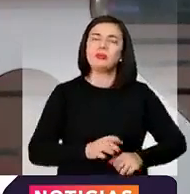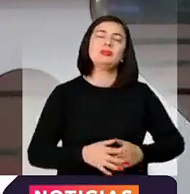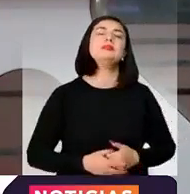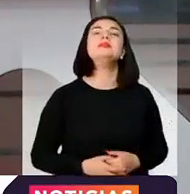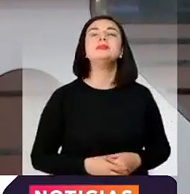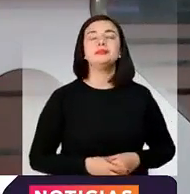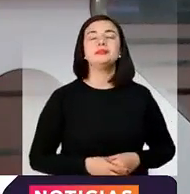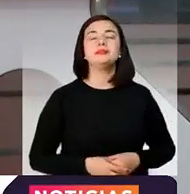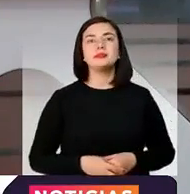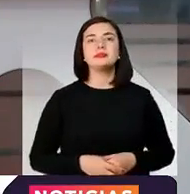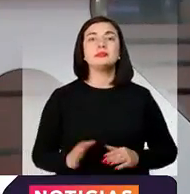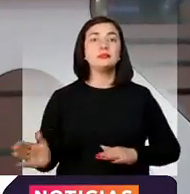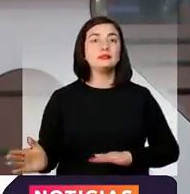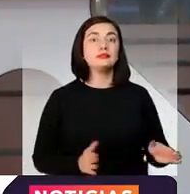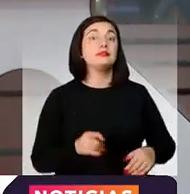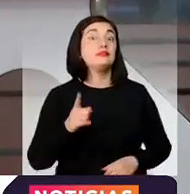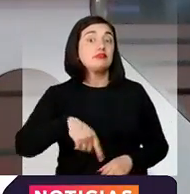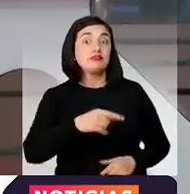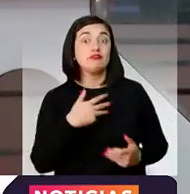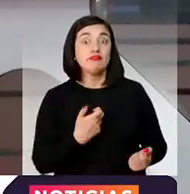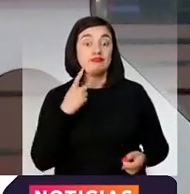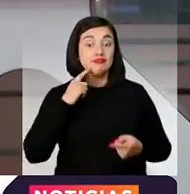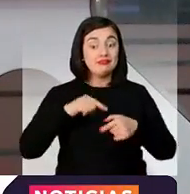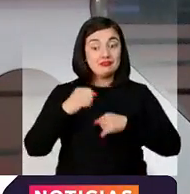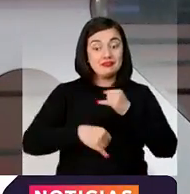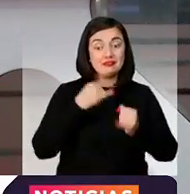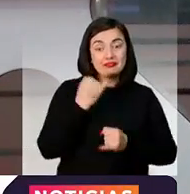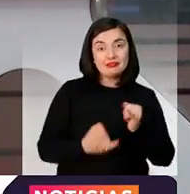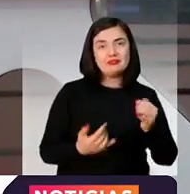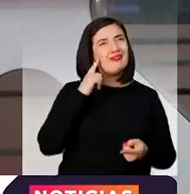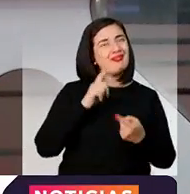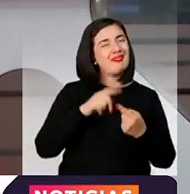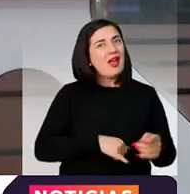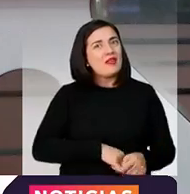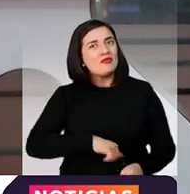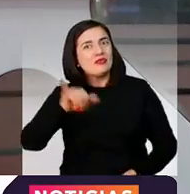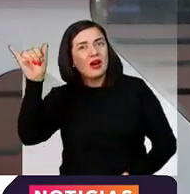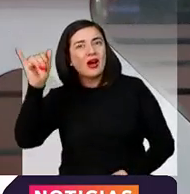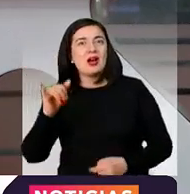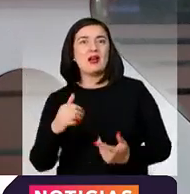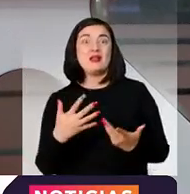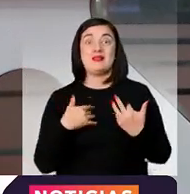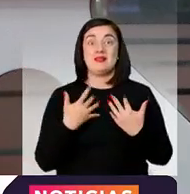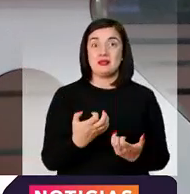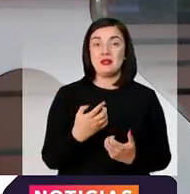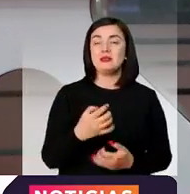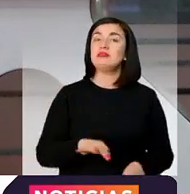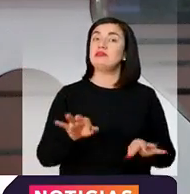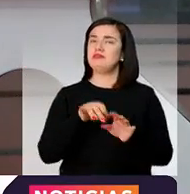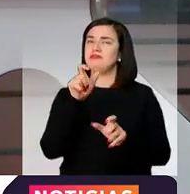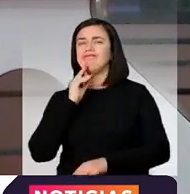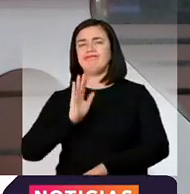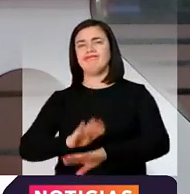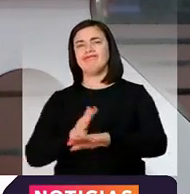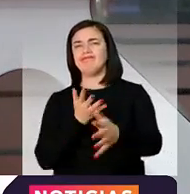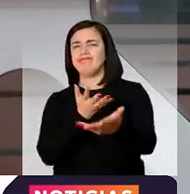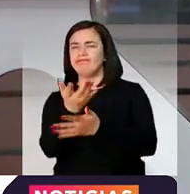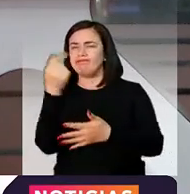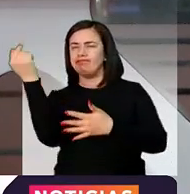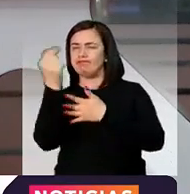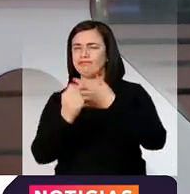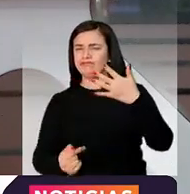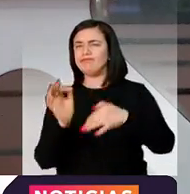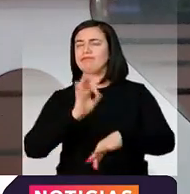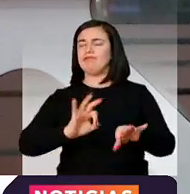Si entre sus planes de fin de año se encuentra salir de viaje por vía aérea, expertos realizan varias recomendaciones para facilitar